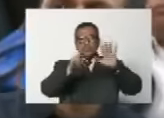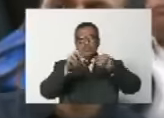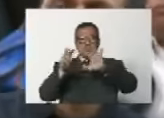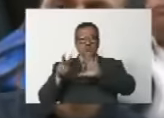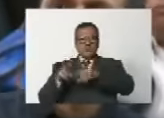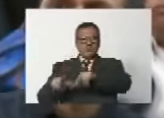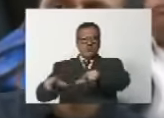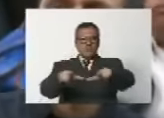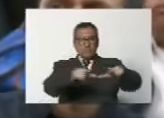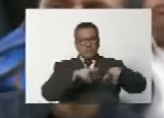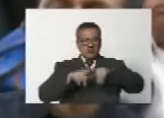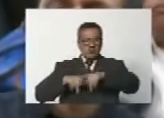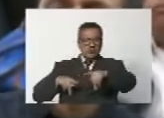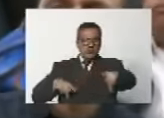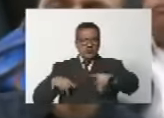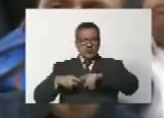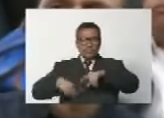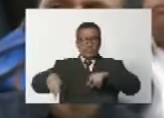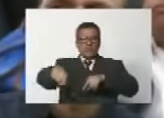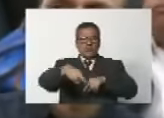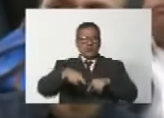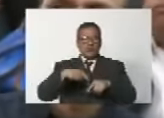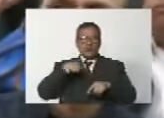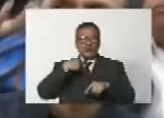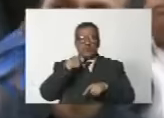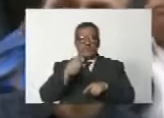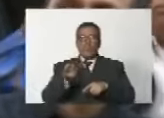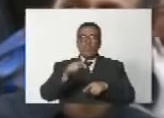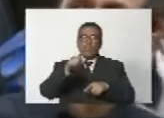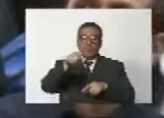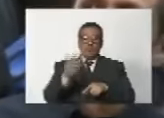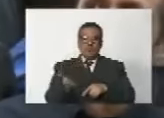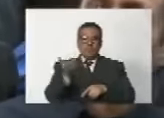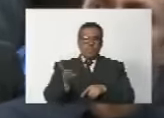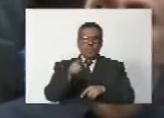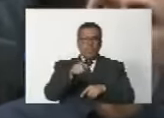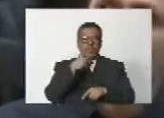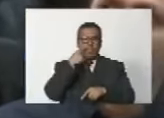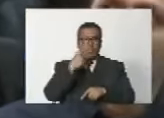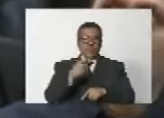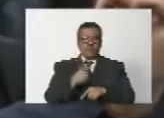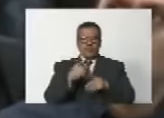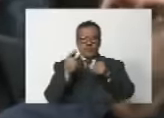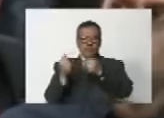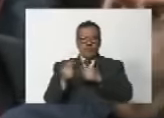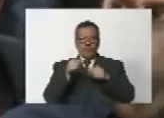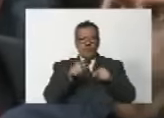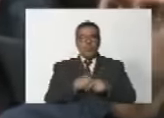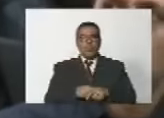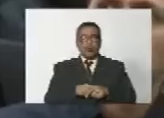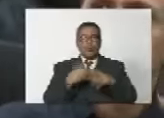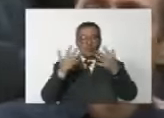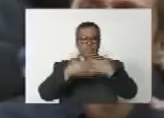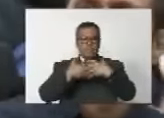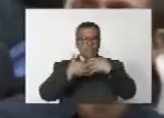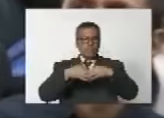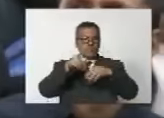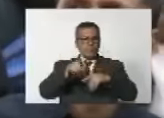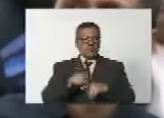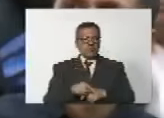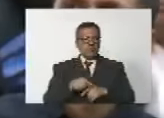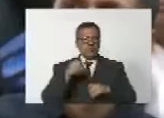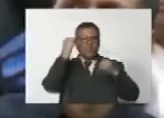377 kilómetros cuadrados. Yo diría que además de resaltar la importancia económica e industrial de